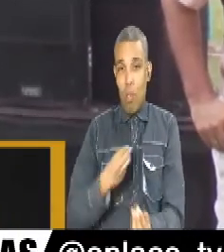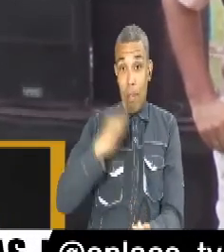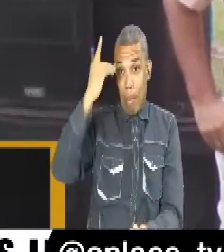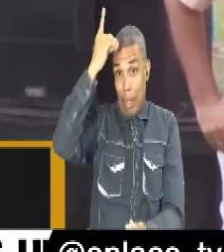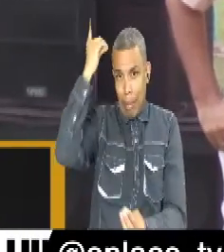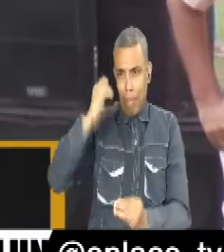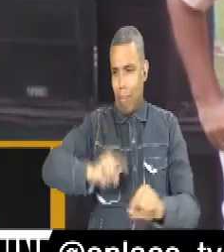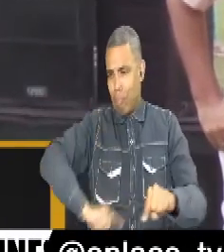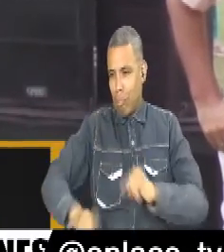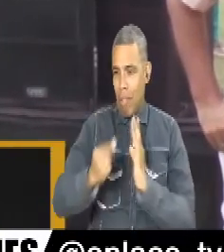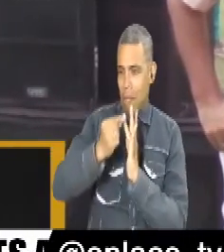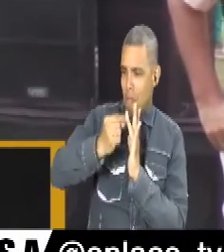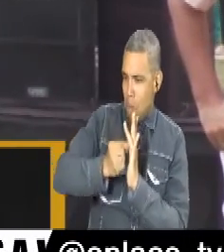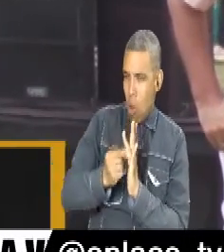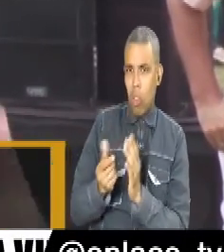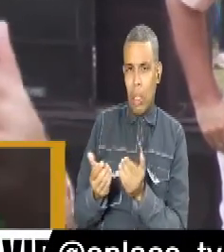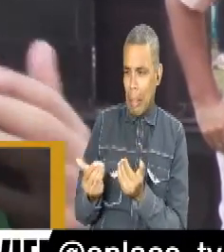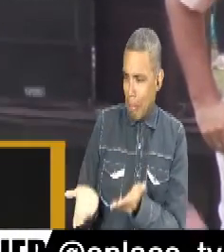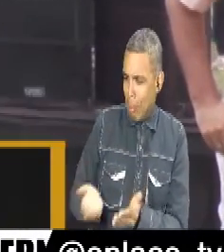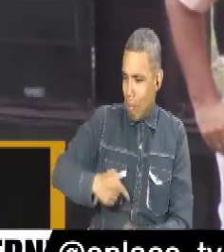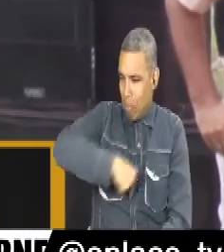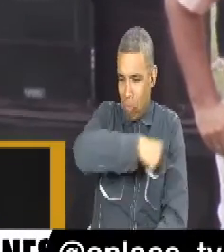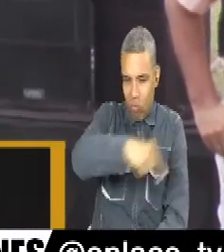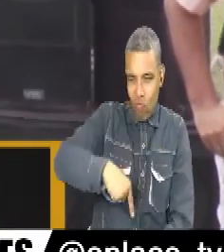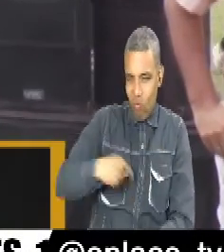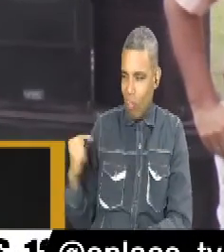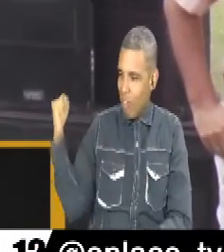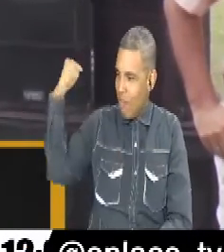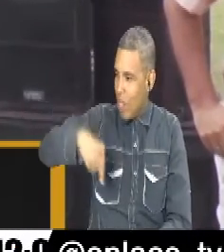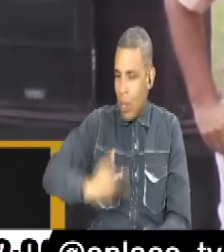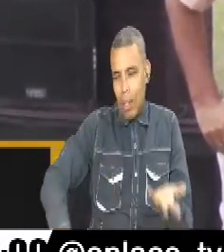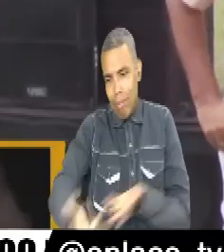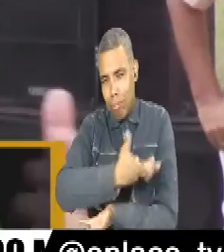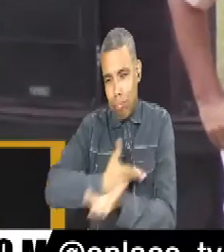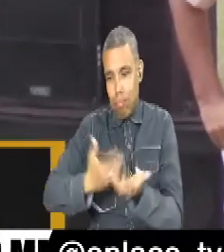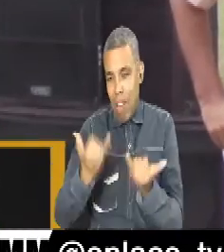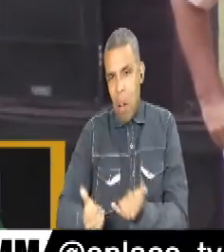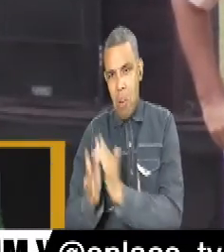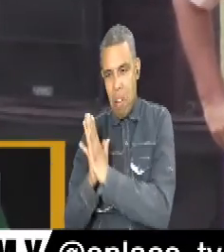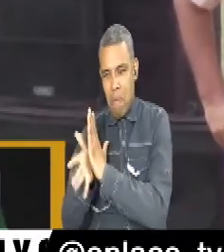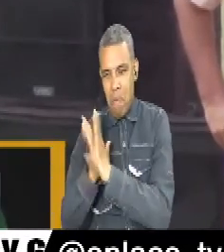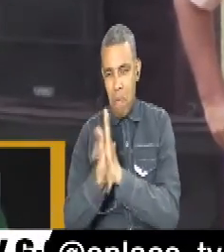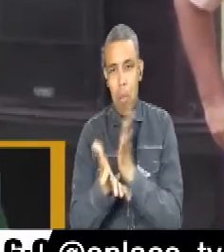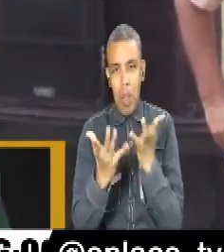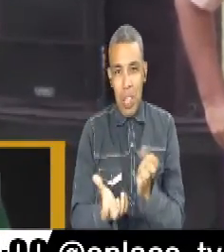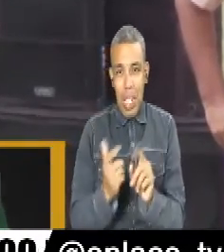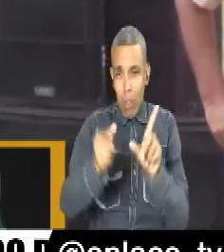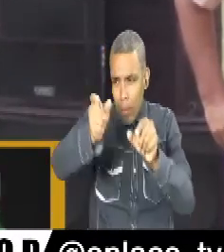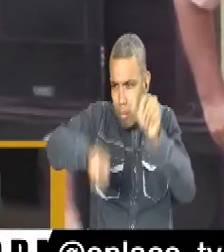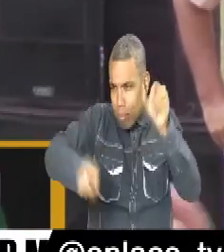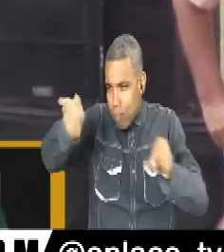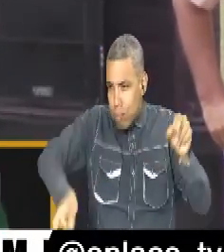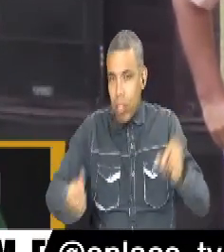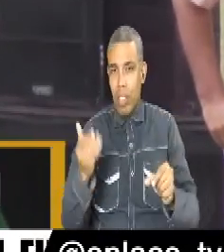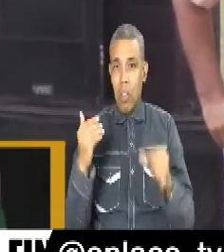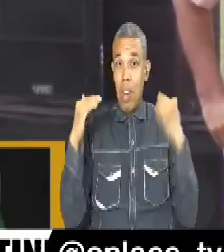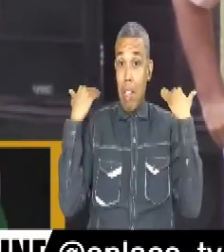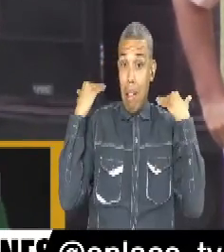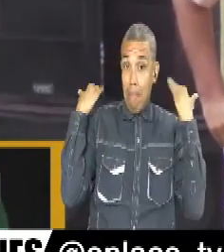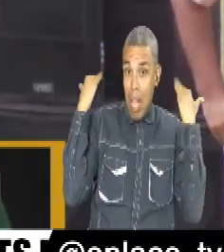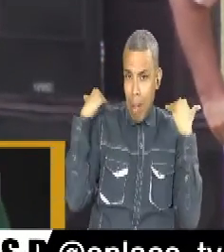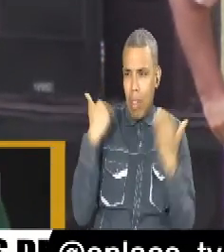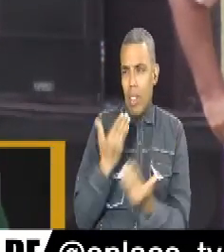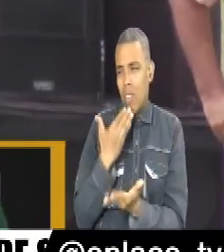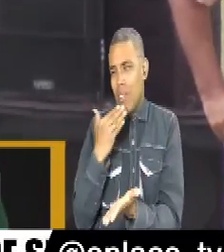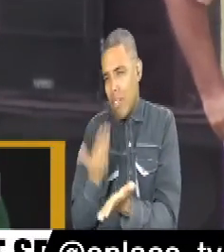presencia en estos corregimientos, llevándole nuestra voz de aliento y también dándole los agradecimientos por